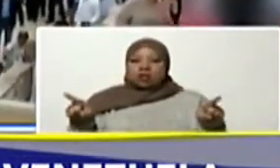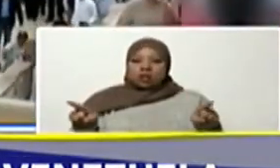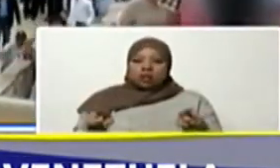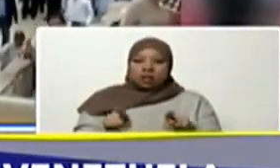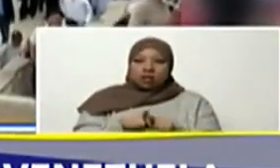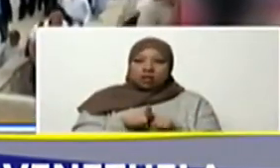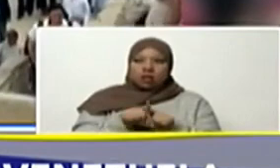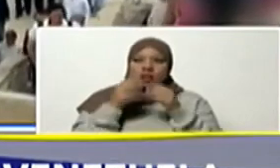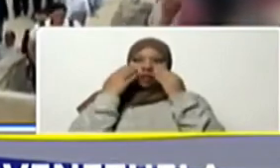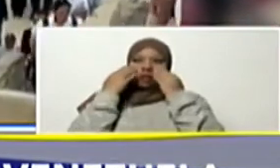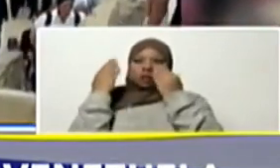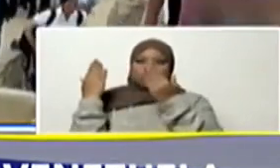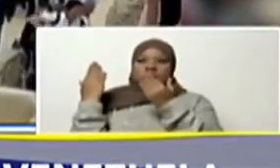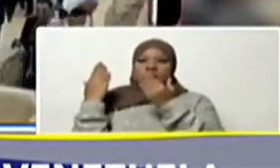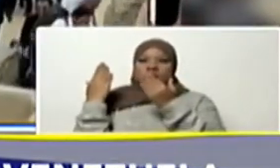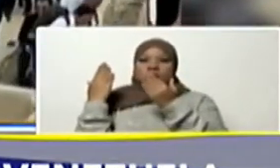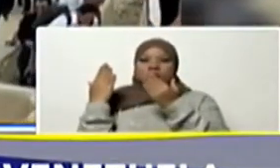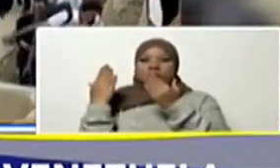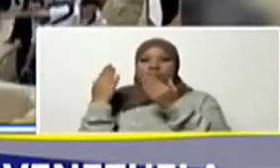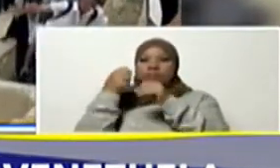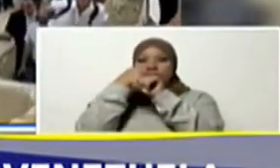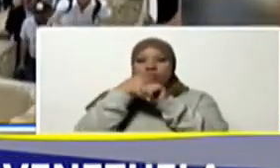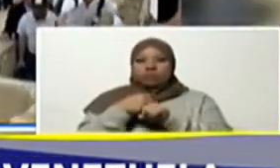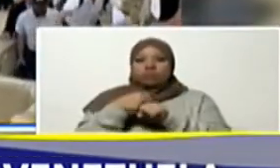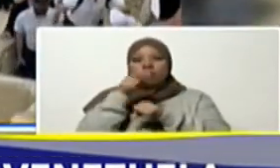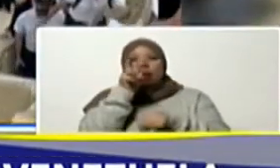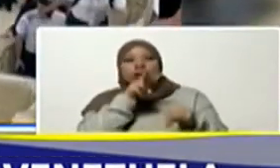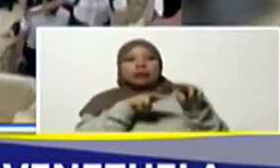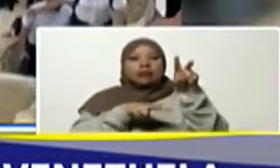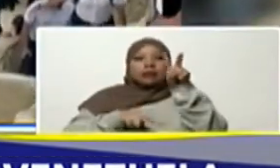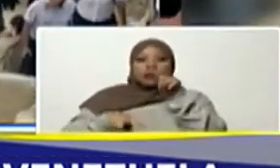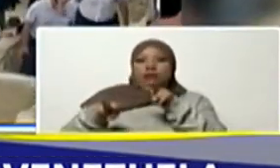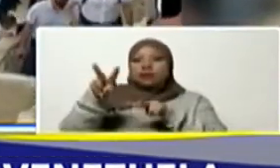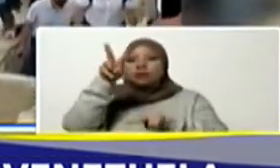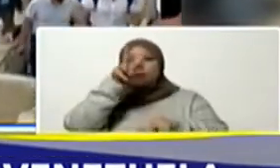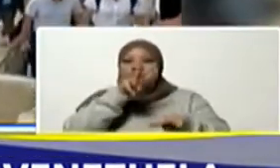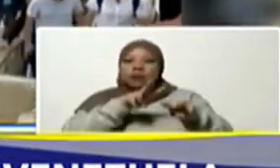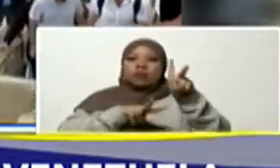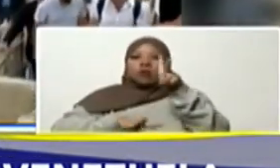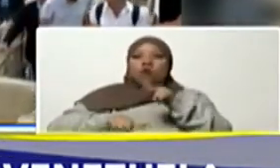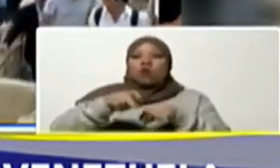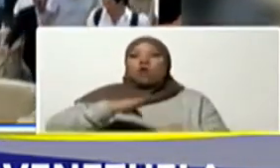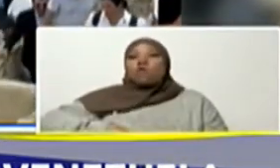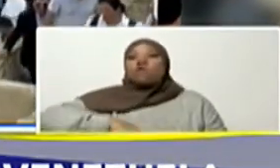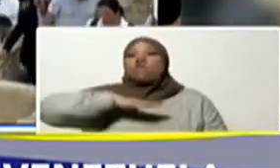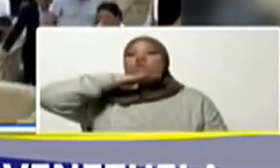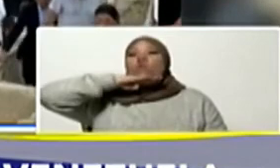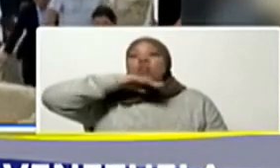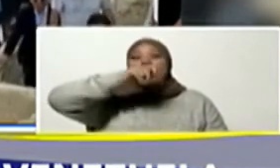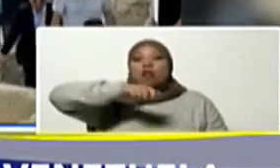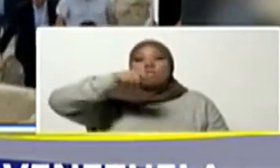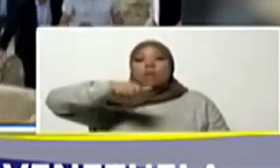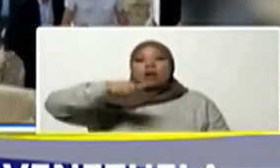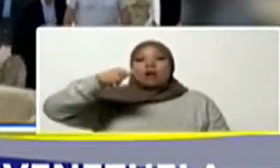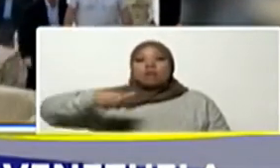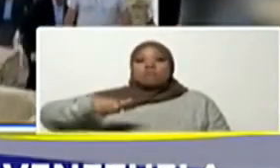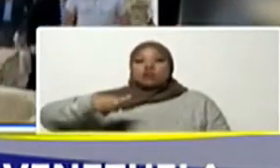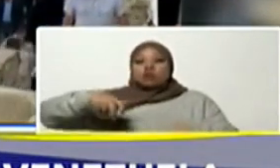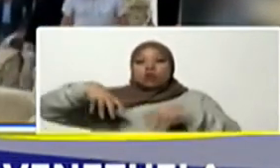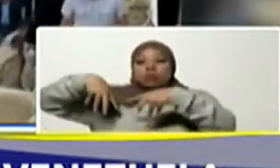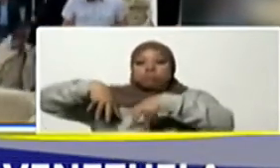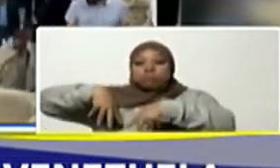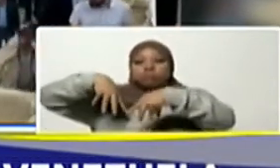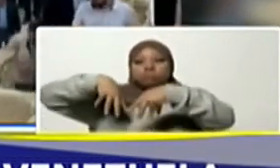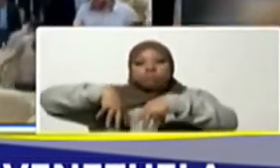Keops. ¿No? Allí estuvimos caminando y también eso estaba lleno de turistas. Caminamos entre los turistas,